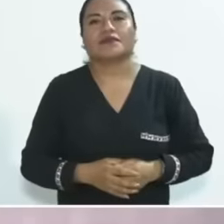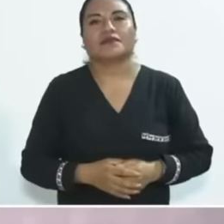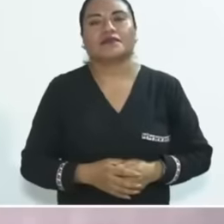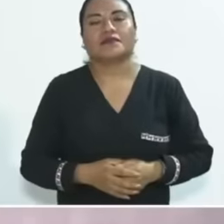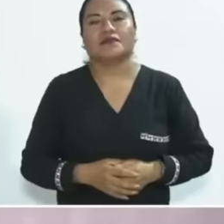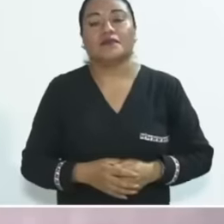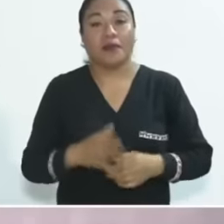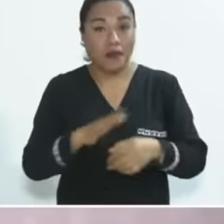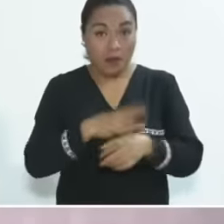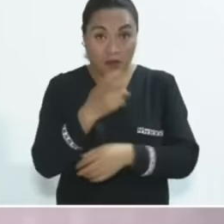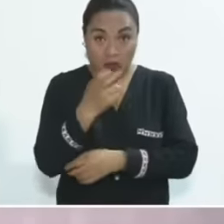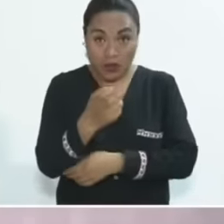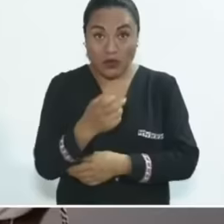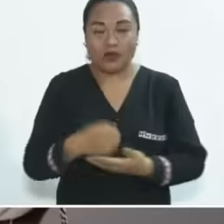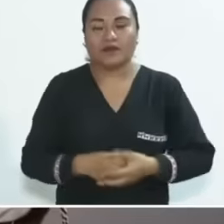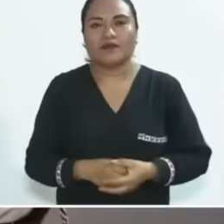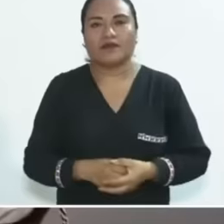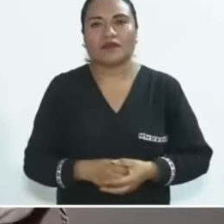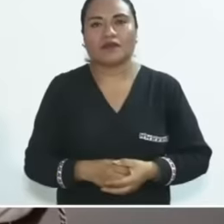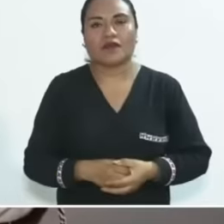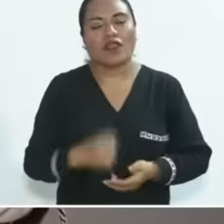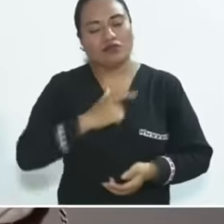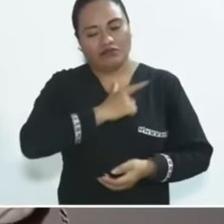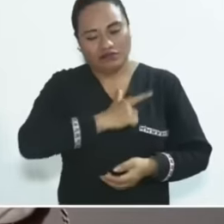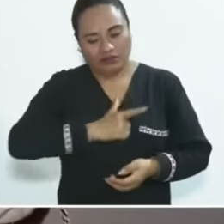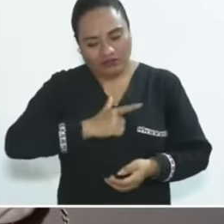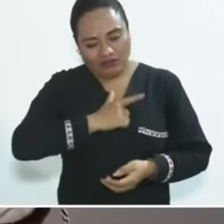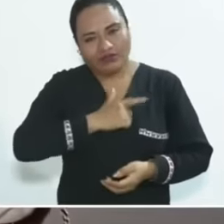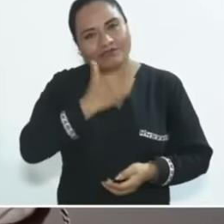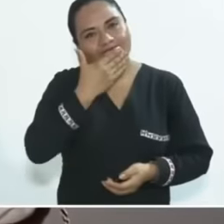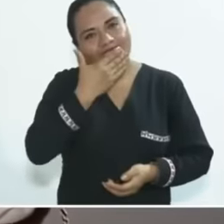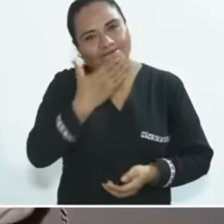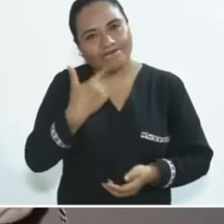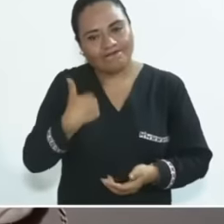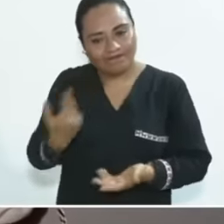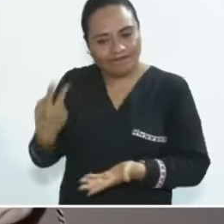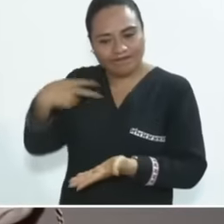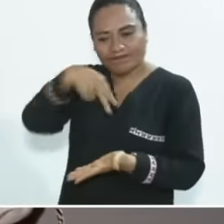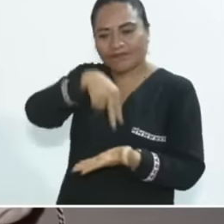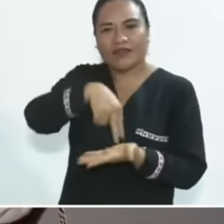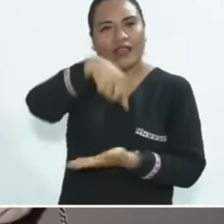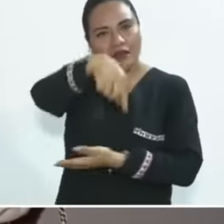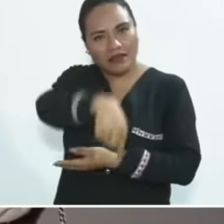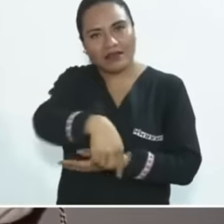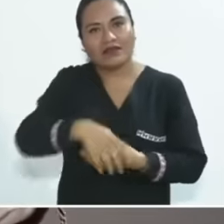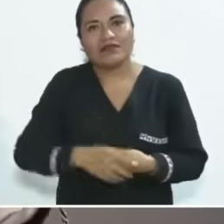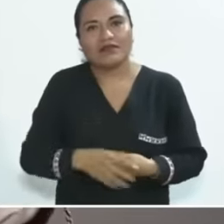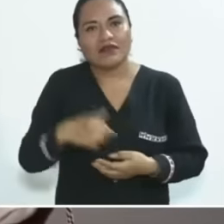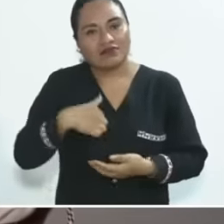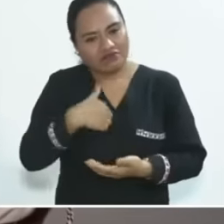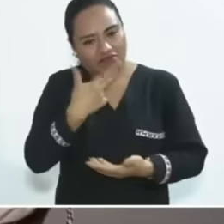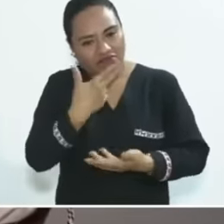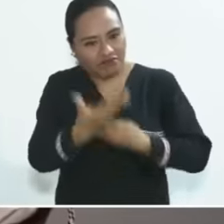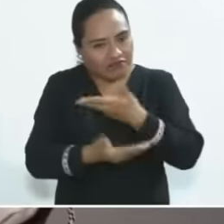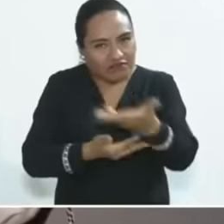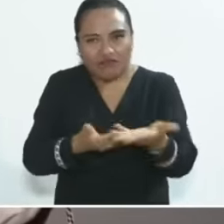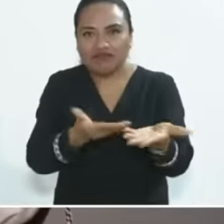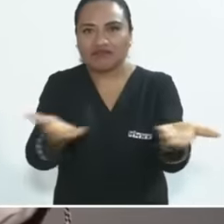Y por eso me da mucho gusto estar aquí con ustedes